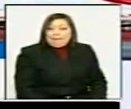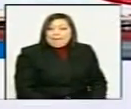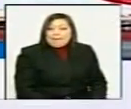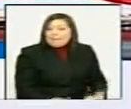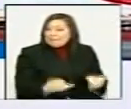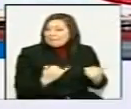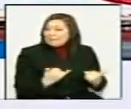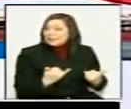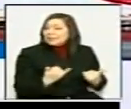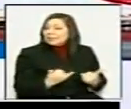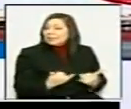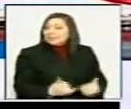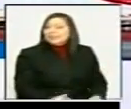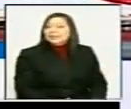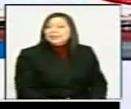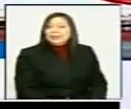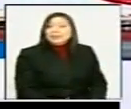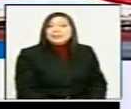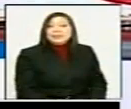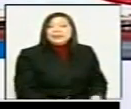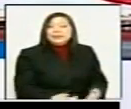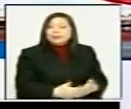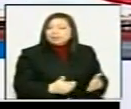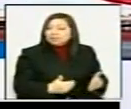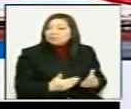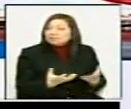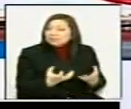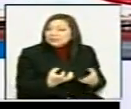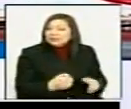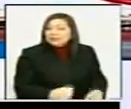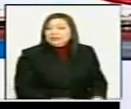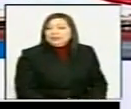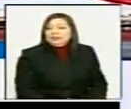En este arbitraje, Odebrecht plantea